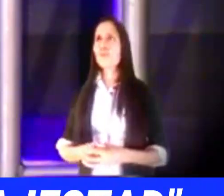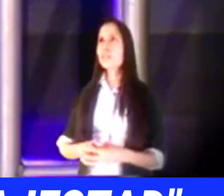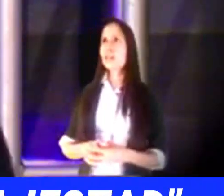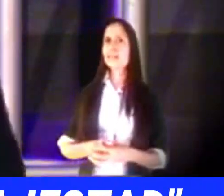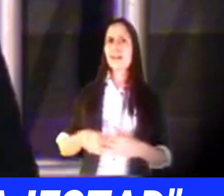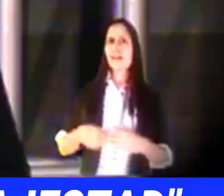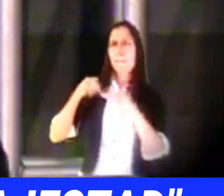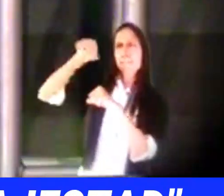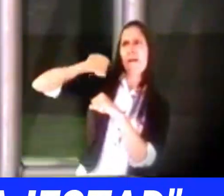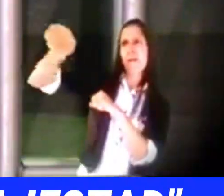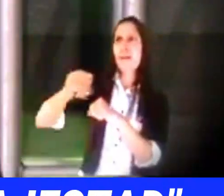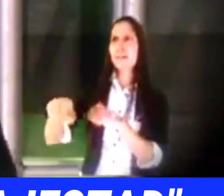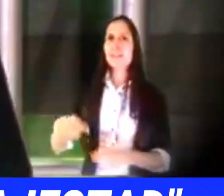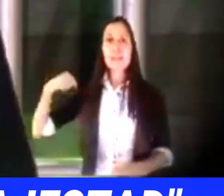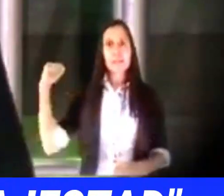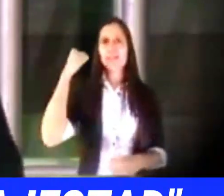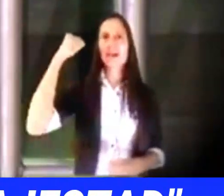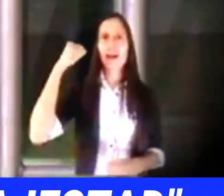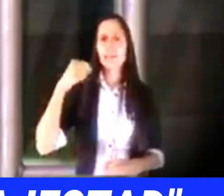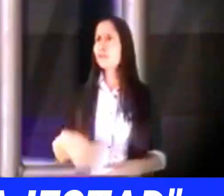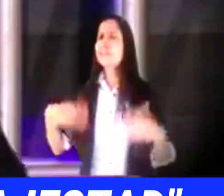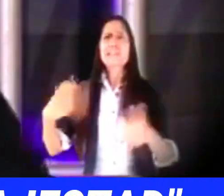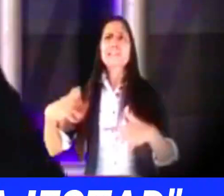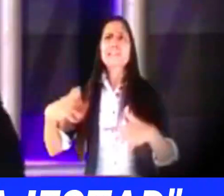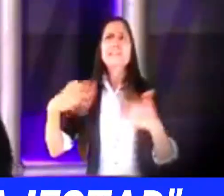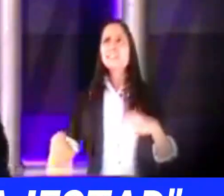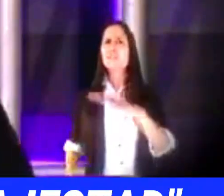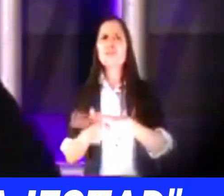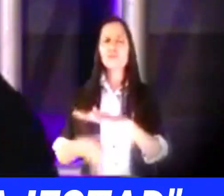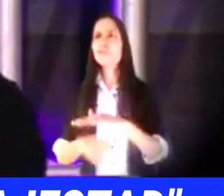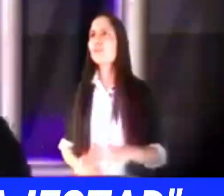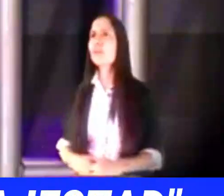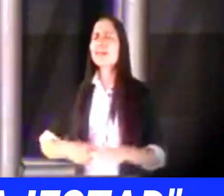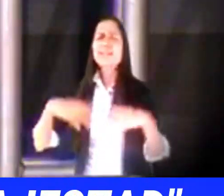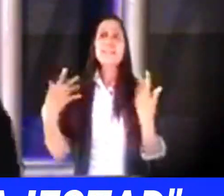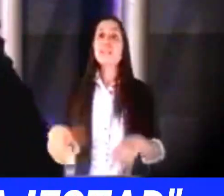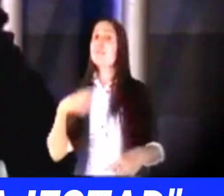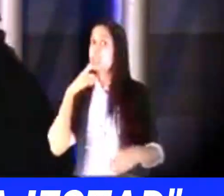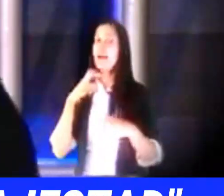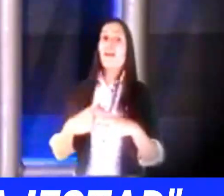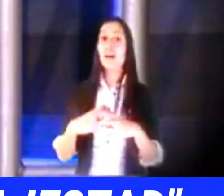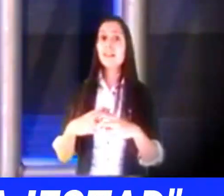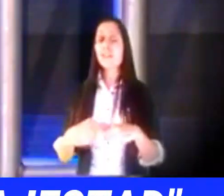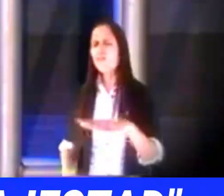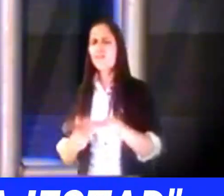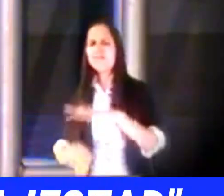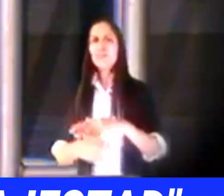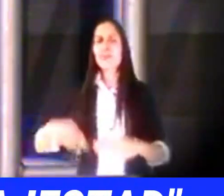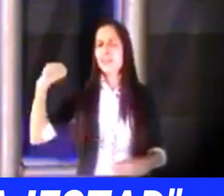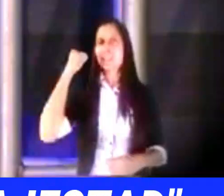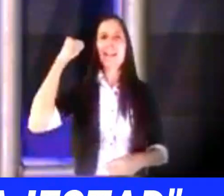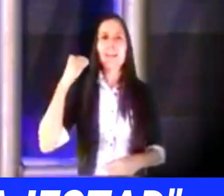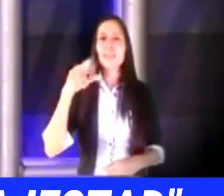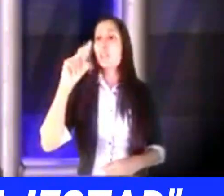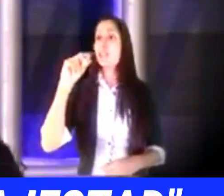fácil, han tenido que vivir combates, pero han retenido la corona. Oh, pues yo quiero decirle en esta tarde a la juventud de la iglesia: